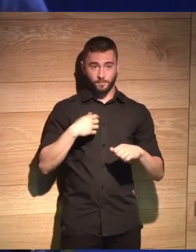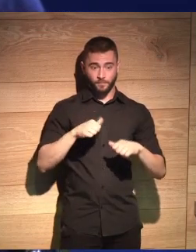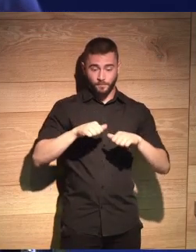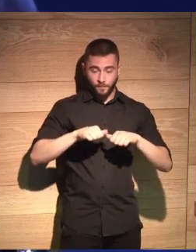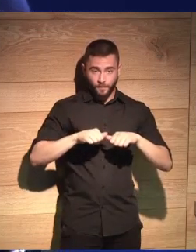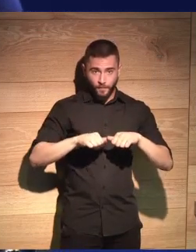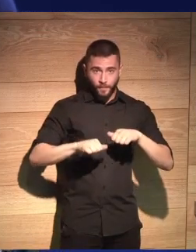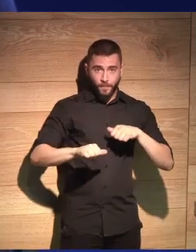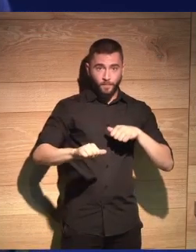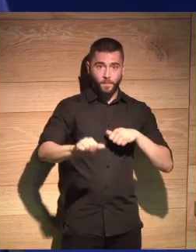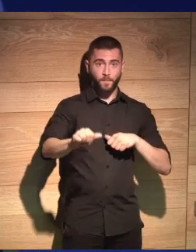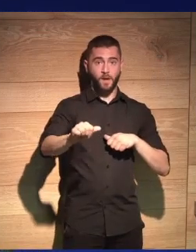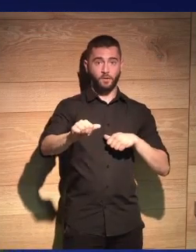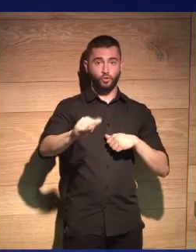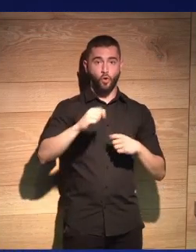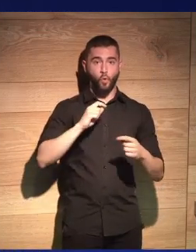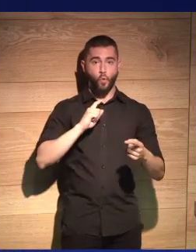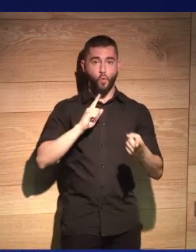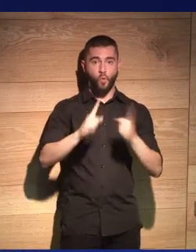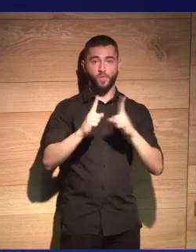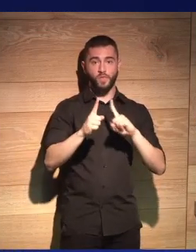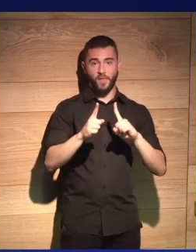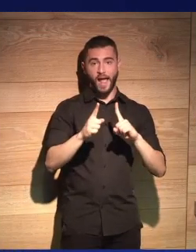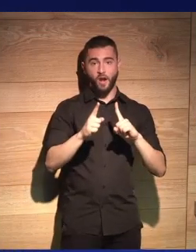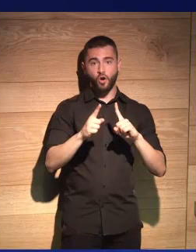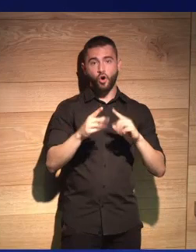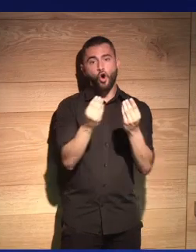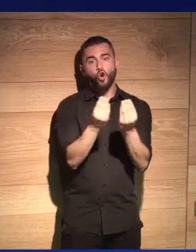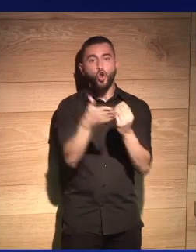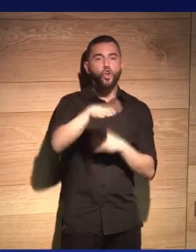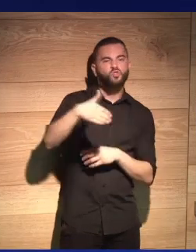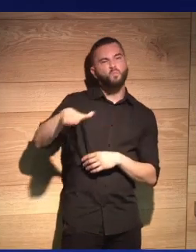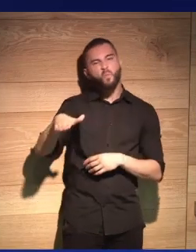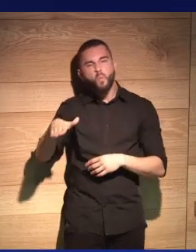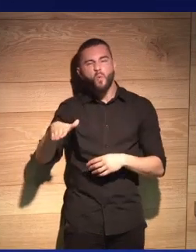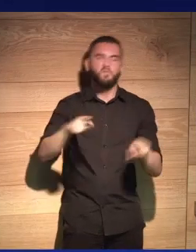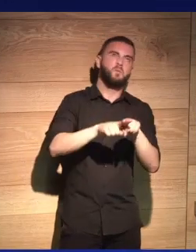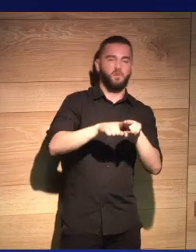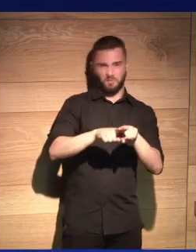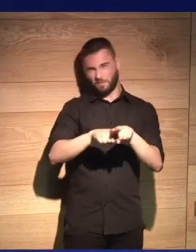de un diálogo con los muertos, por decirlo de alguna manera,